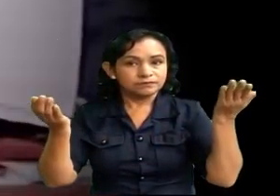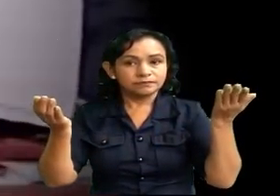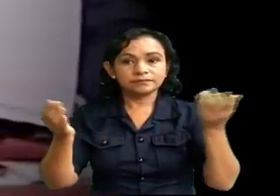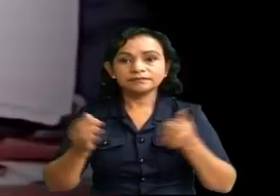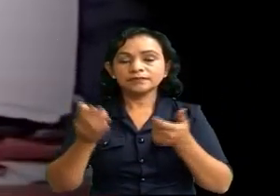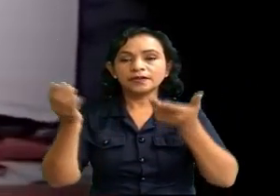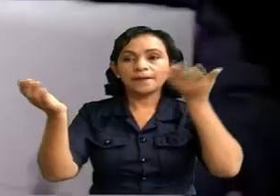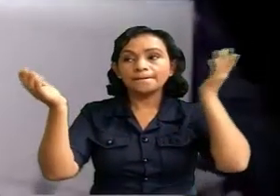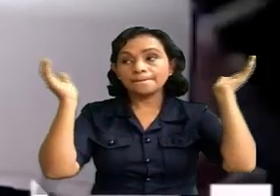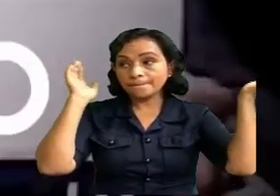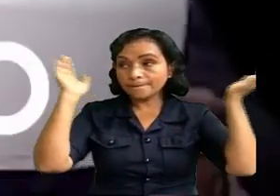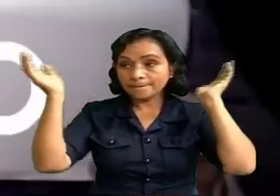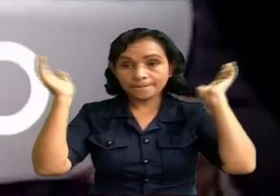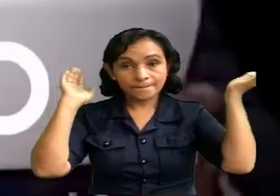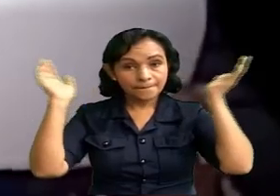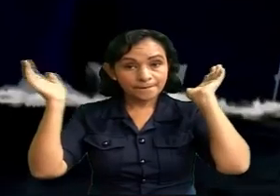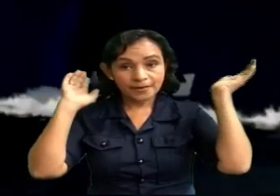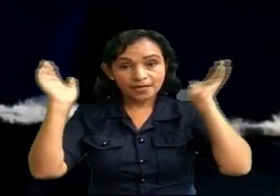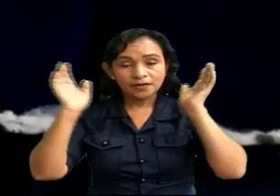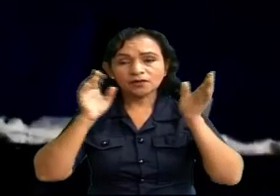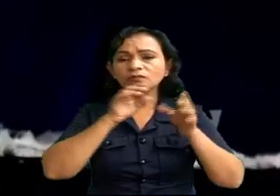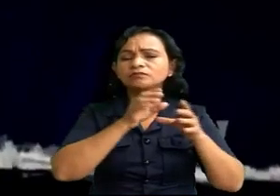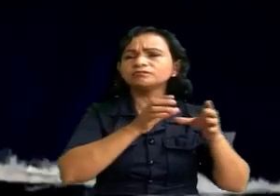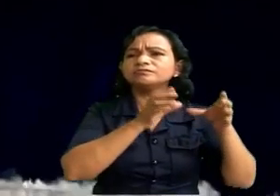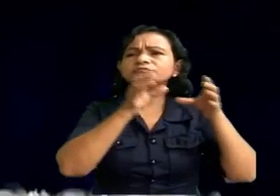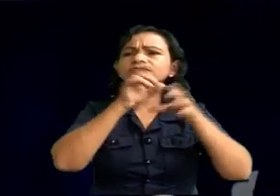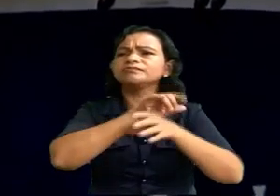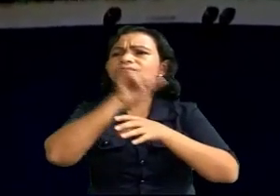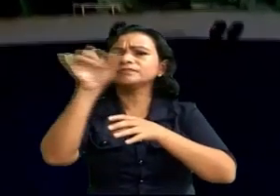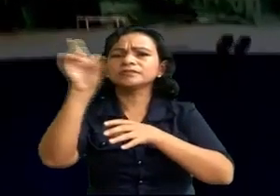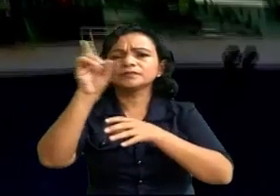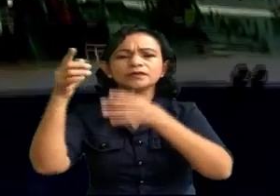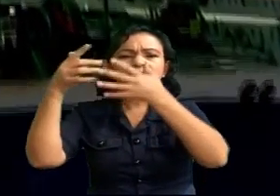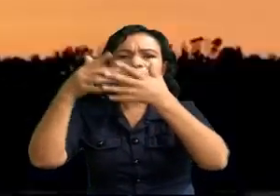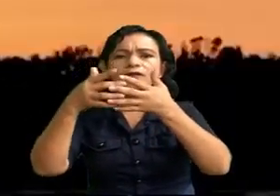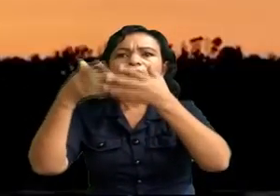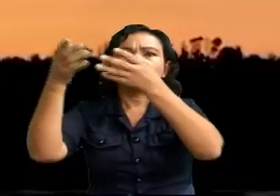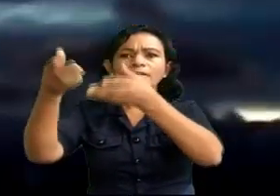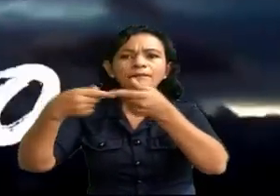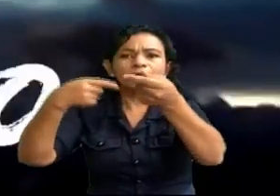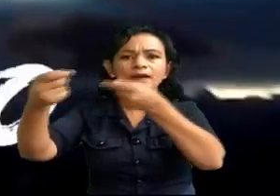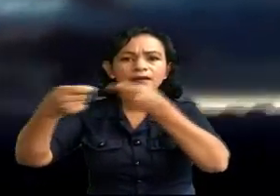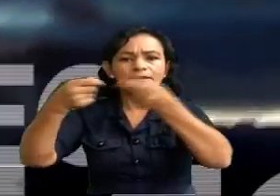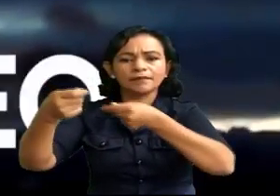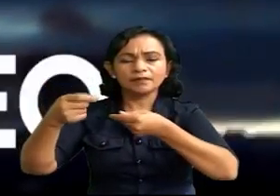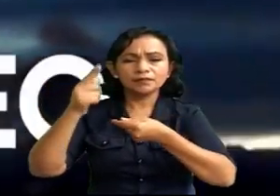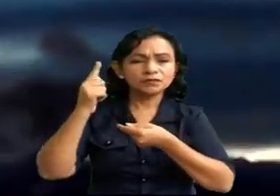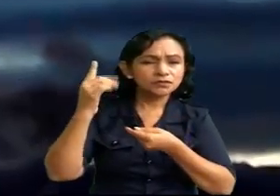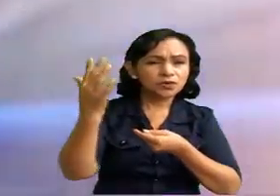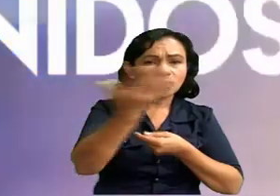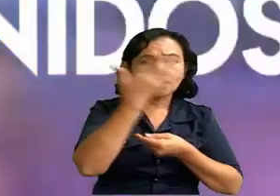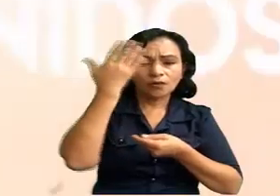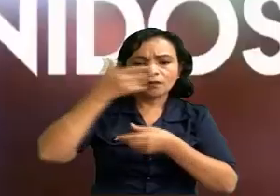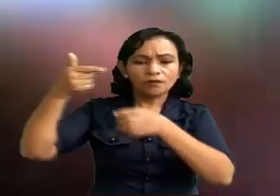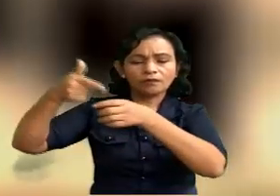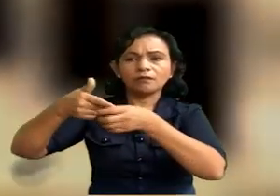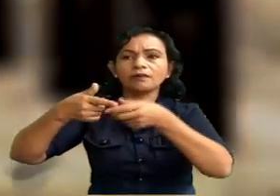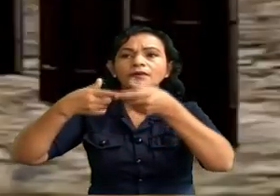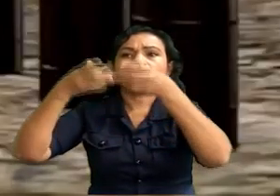mercado de destino entonces era Estados Unidos. todo el destino del petróleo era para Estados